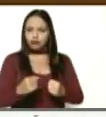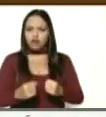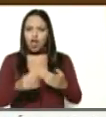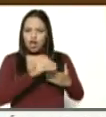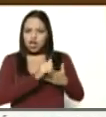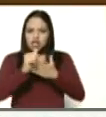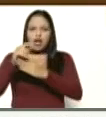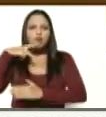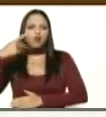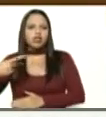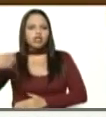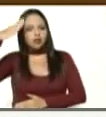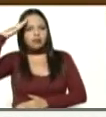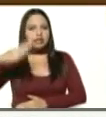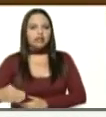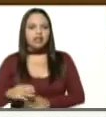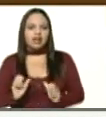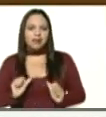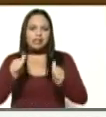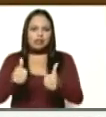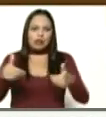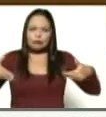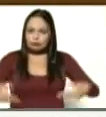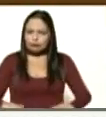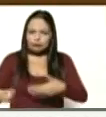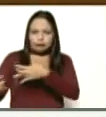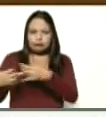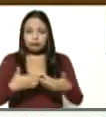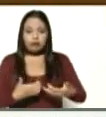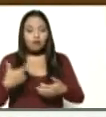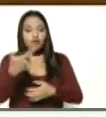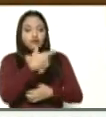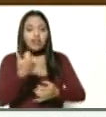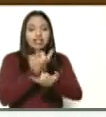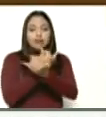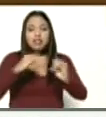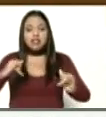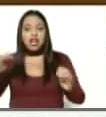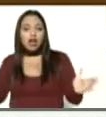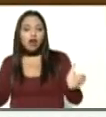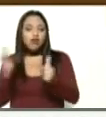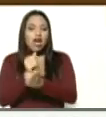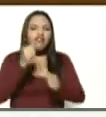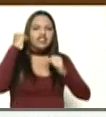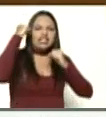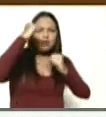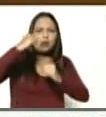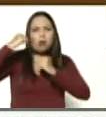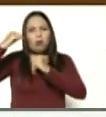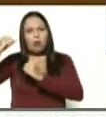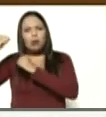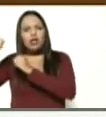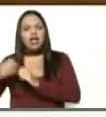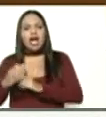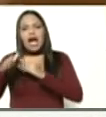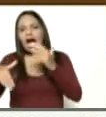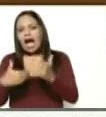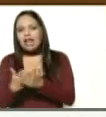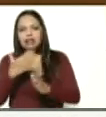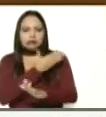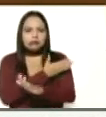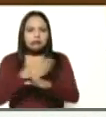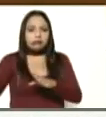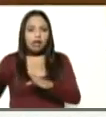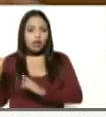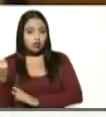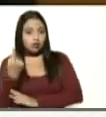vanguardia político-militar que comenzó a luchar esa independencia y a lograr victorias hasta sacar, no